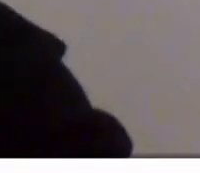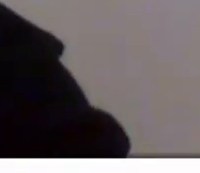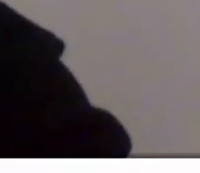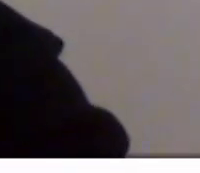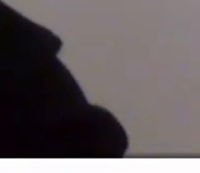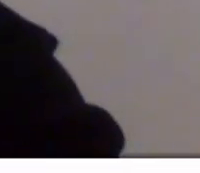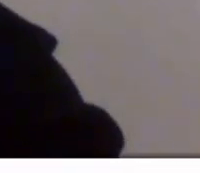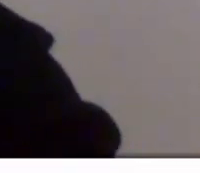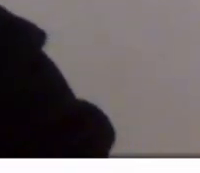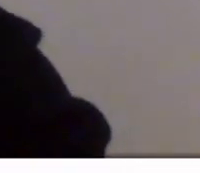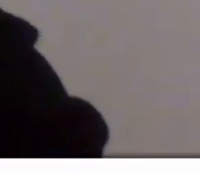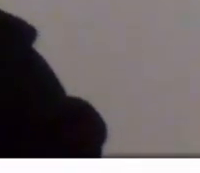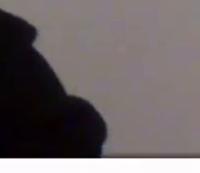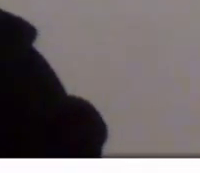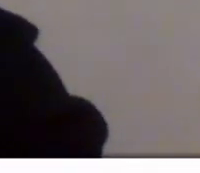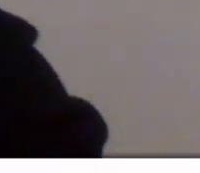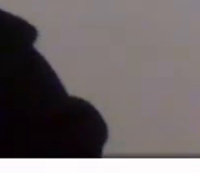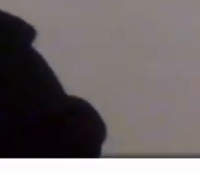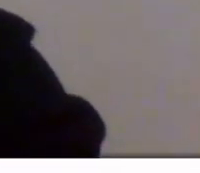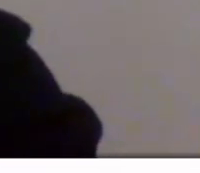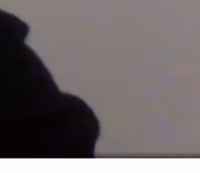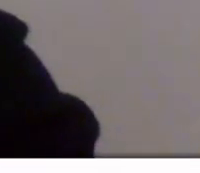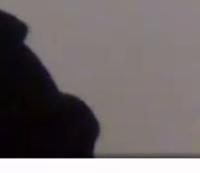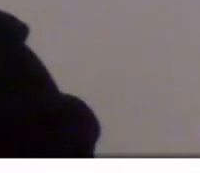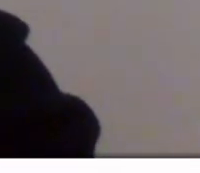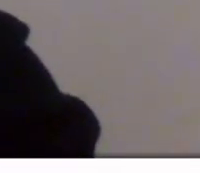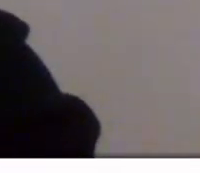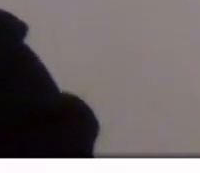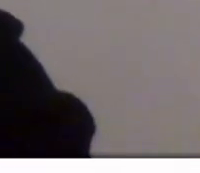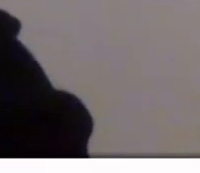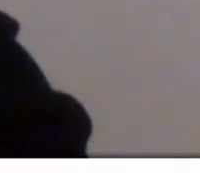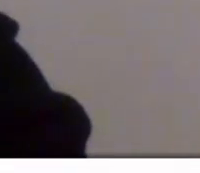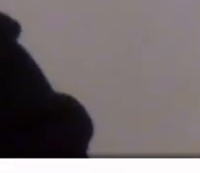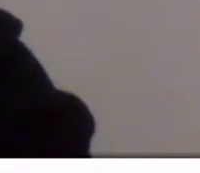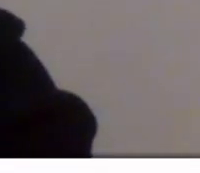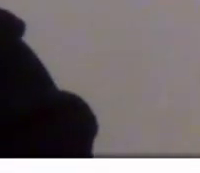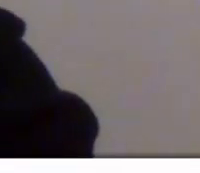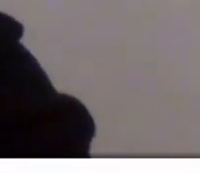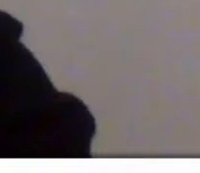eso es tan interesante saber hoy, 211 años después,